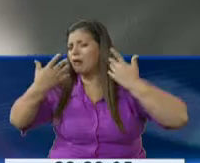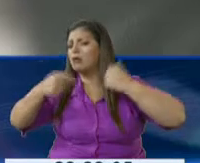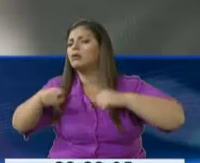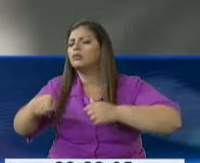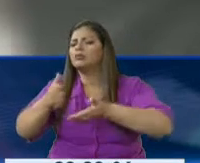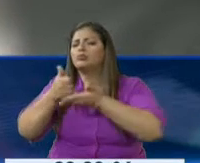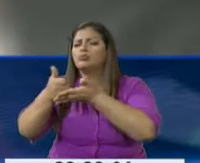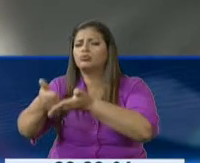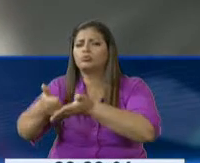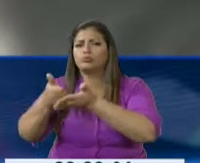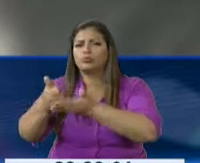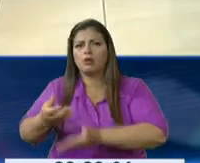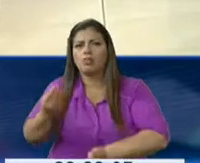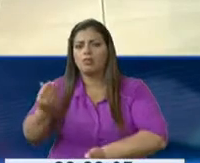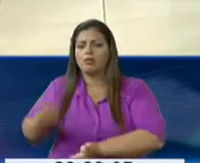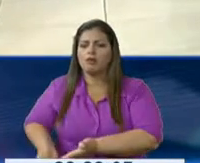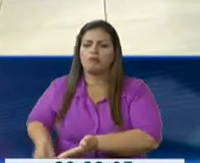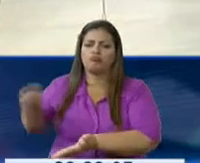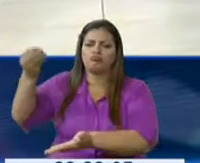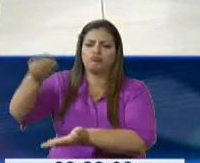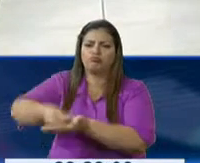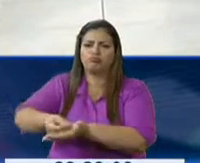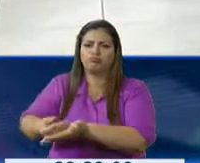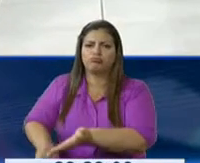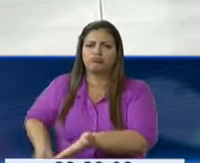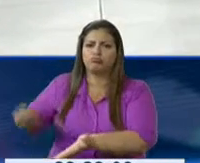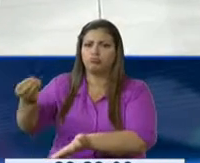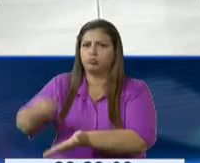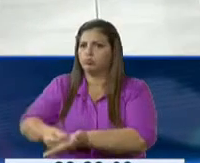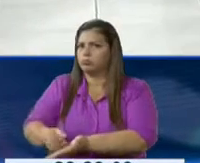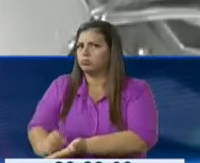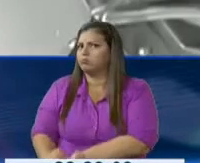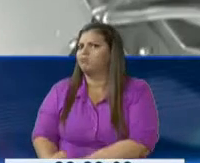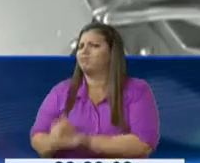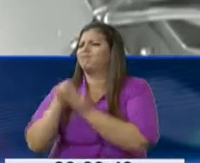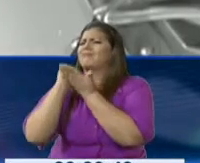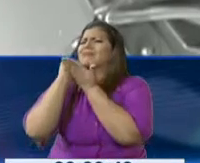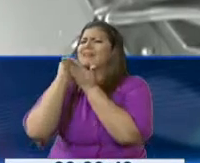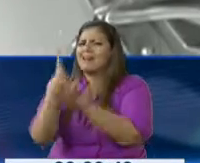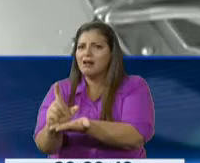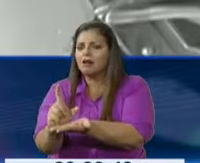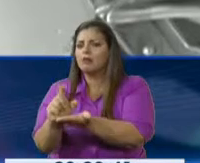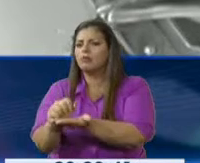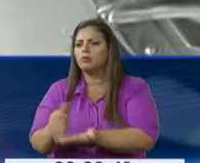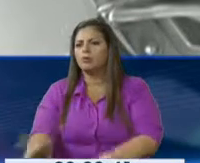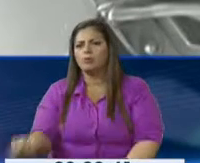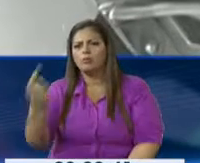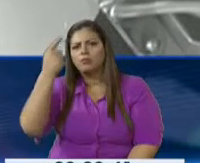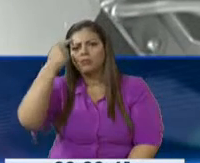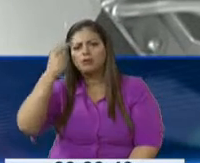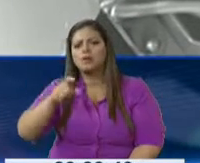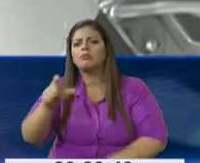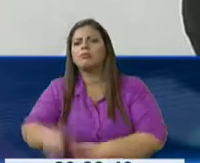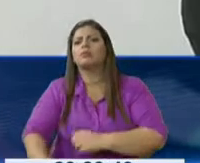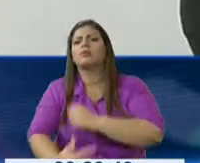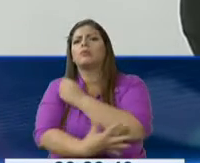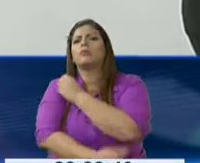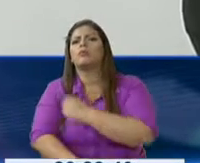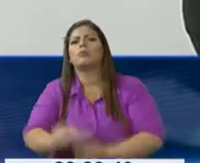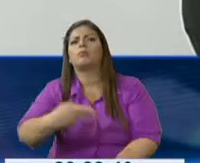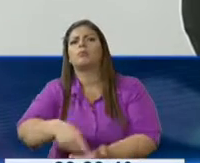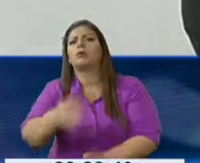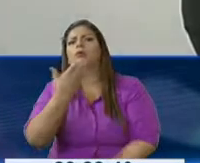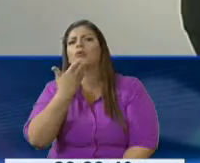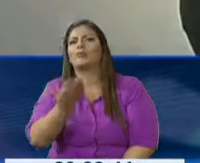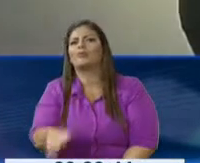tremenda. Los costos son graves, los costos son serios. Lo que usted dice es terrible, ¿no? $3,200 diarios por una